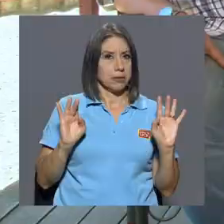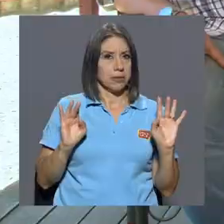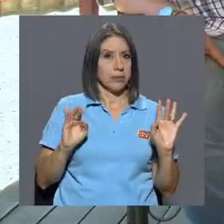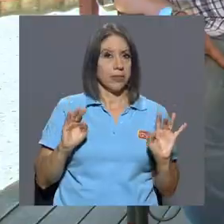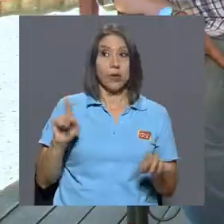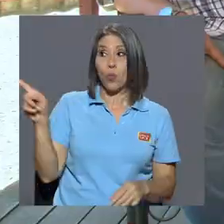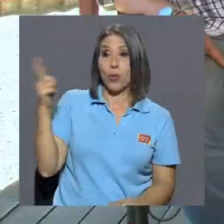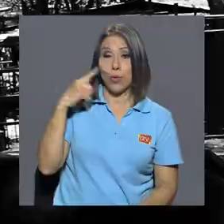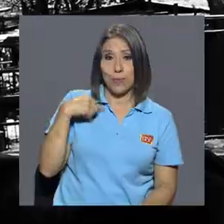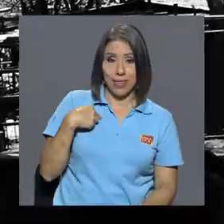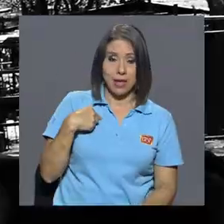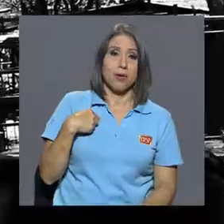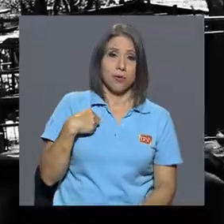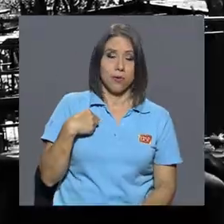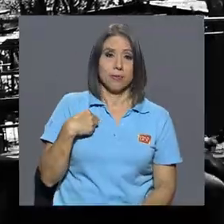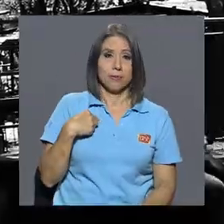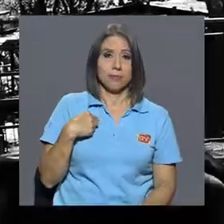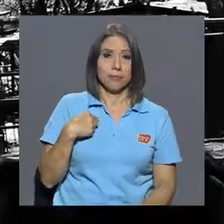él me dijo que yo